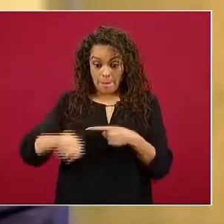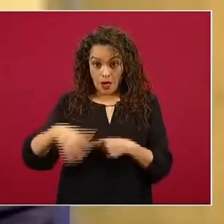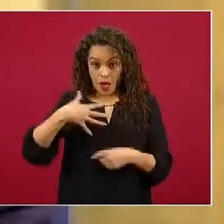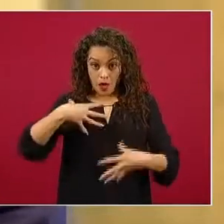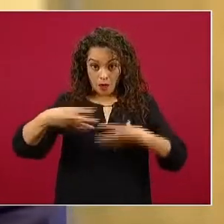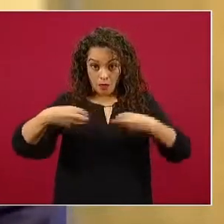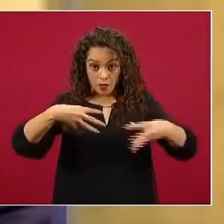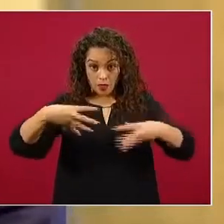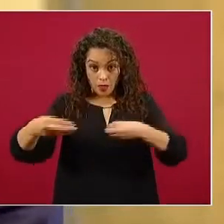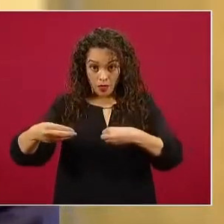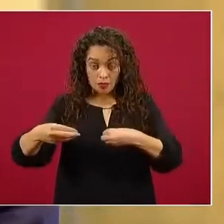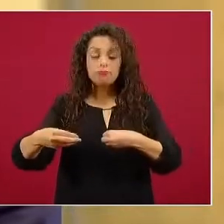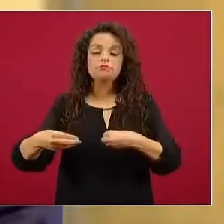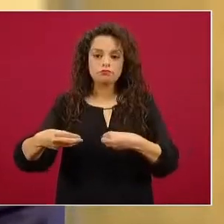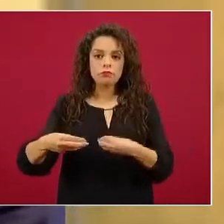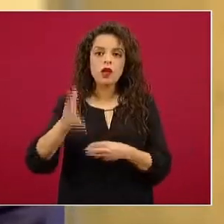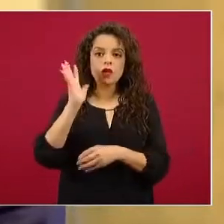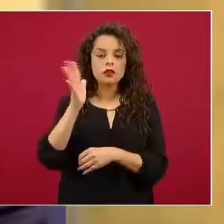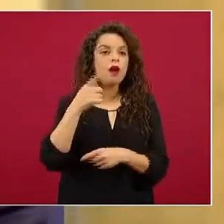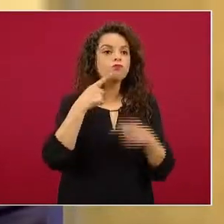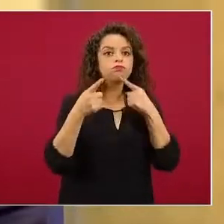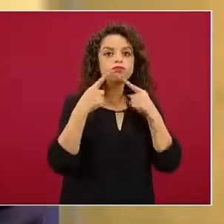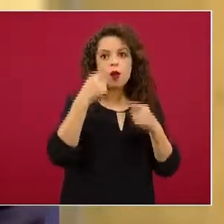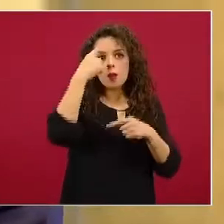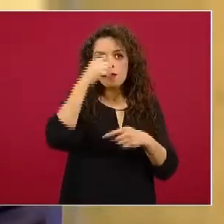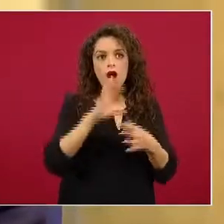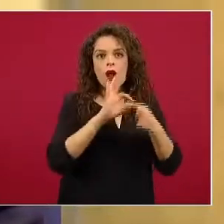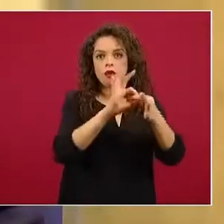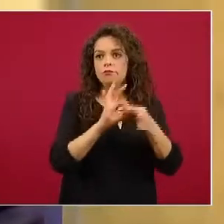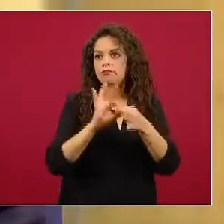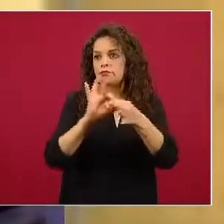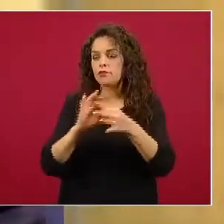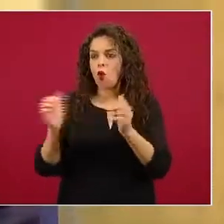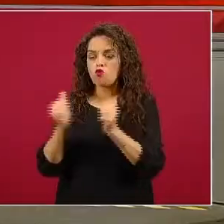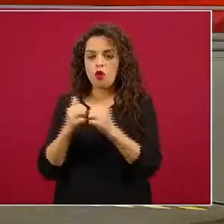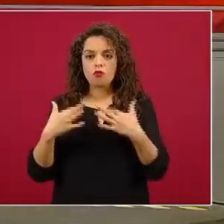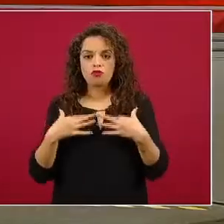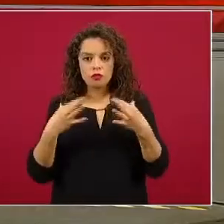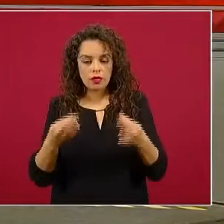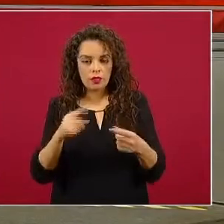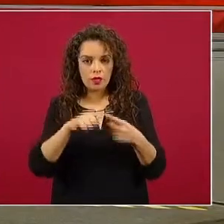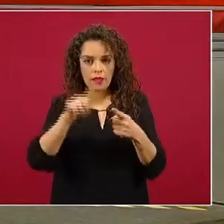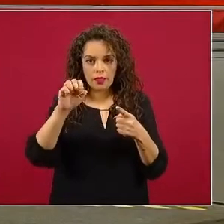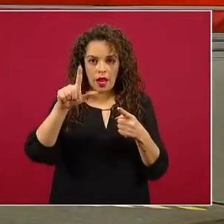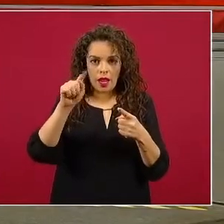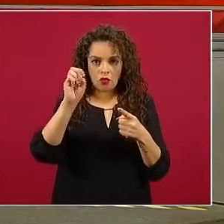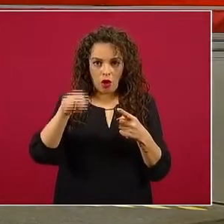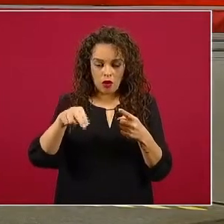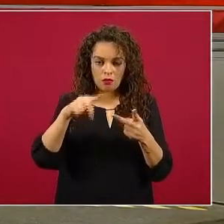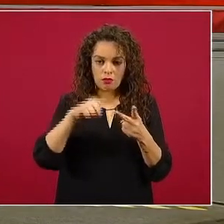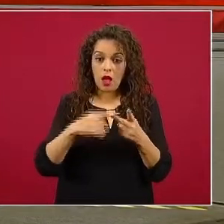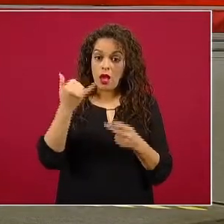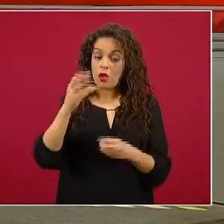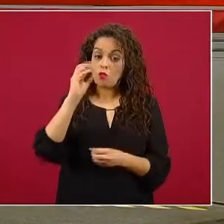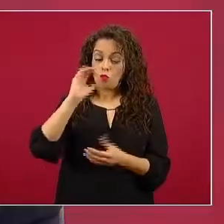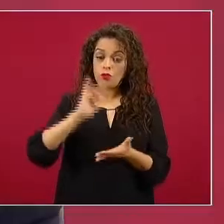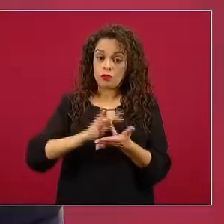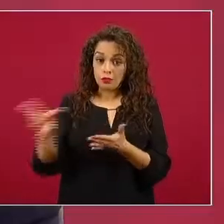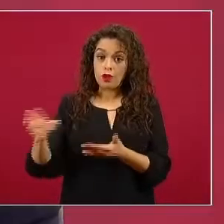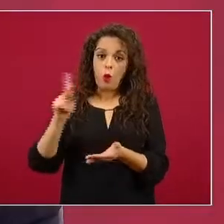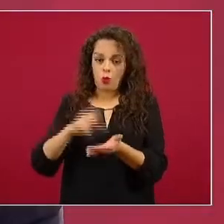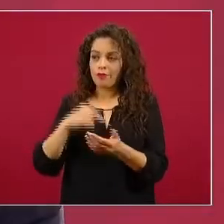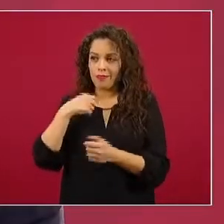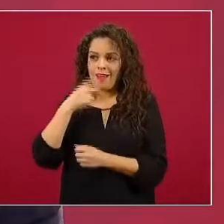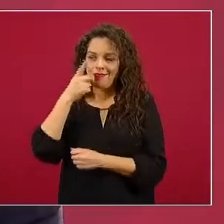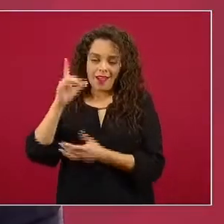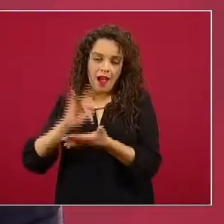desde luego, mecanismos de colaboración por parte de la Fundación Teletón y agradecemos una vez más